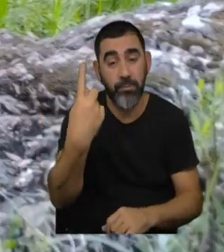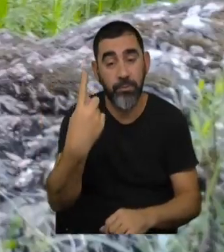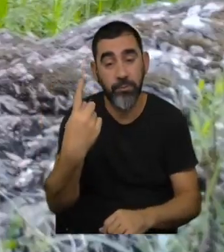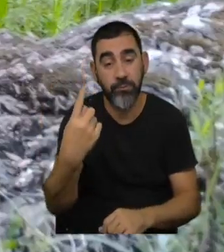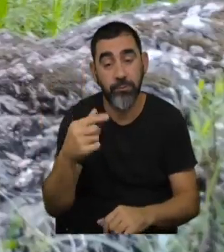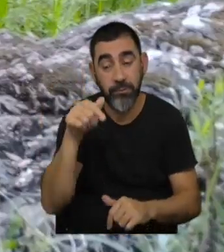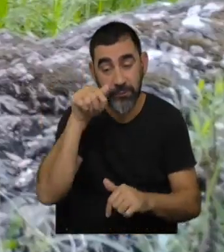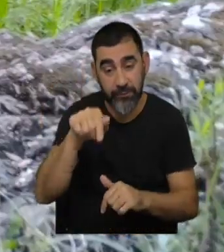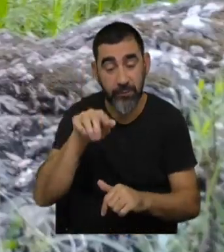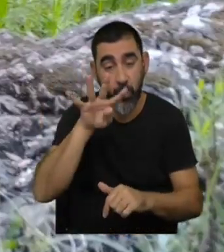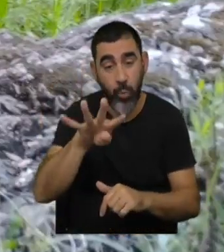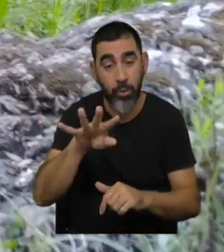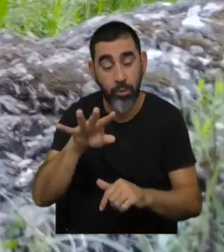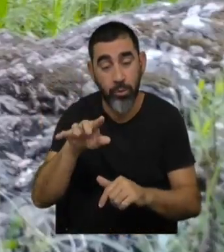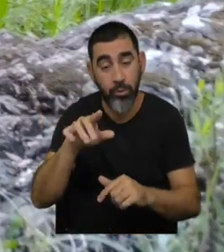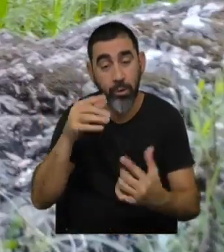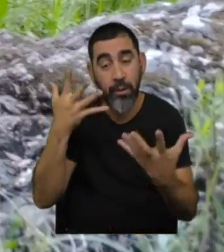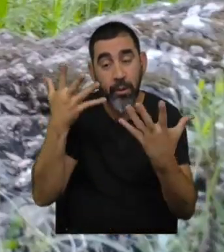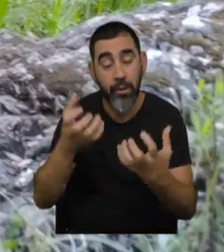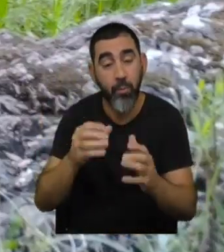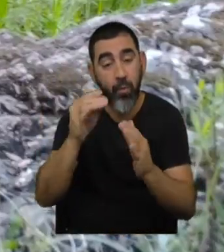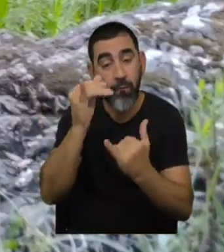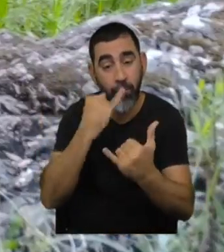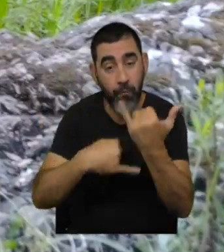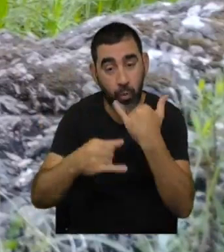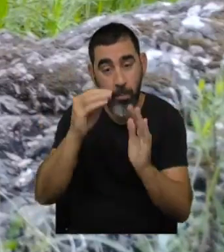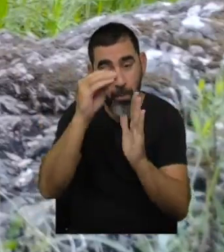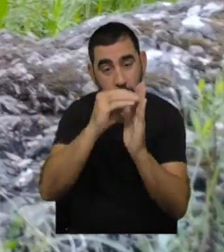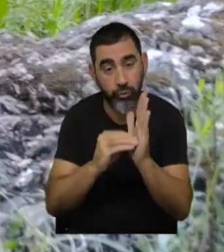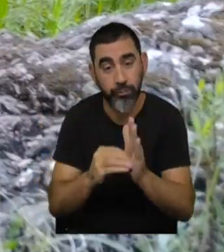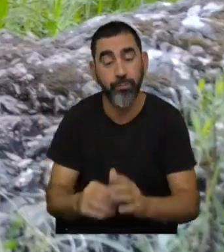nosotros procuramos las bases de datos.